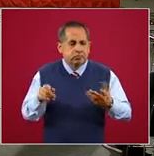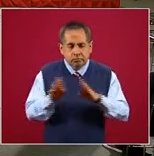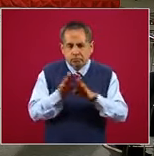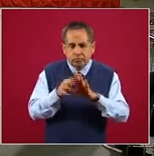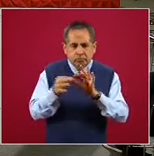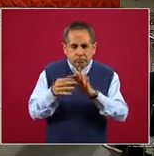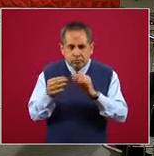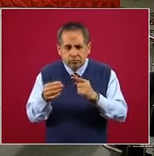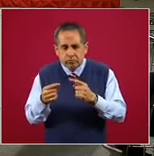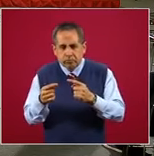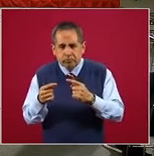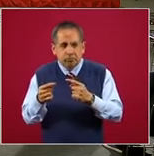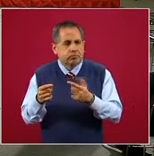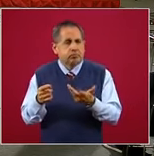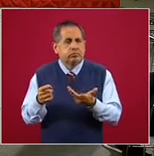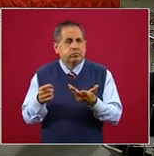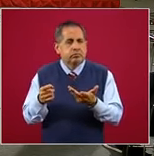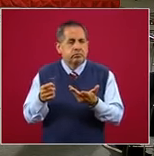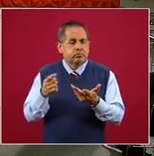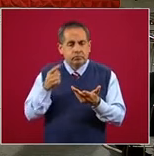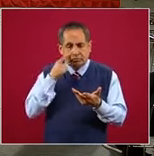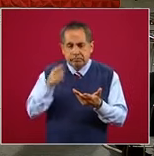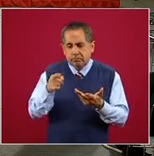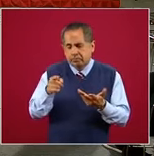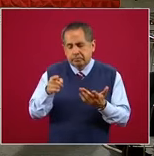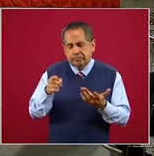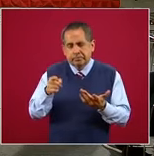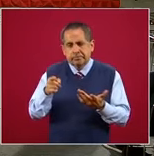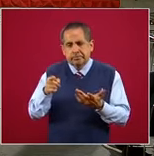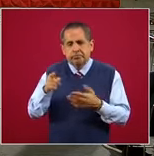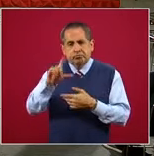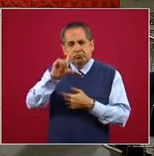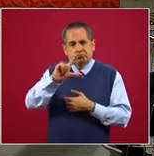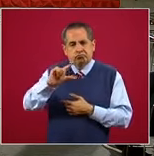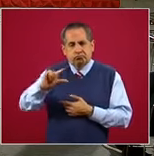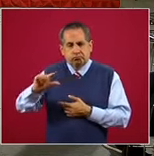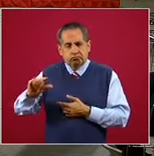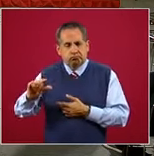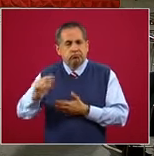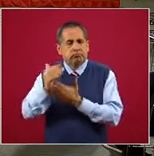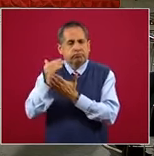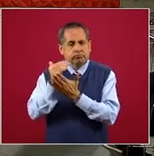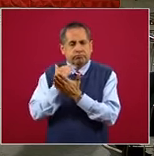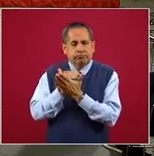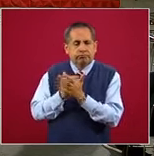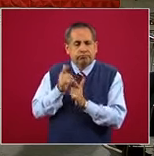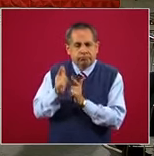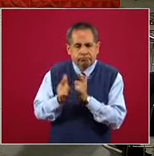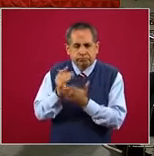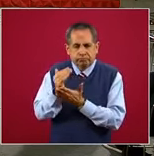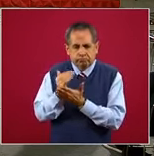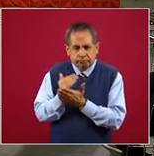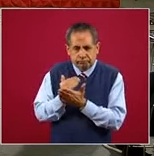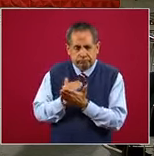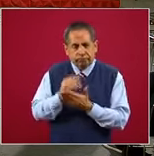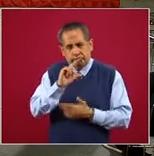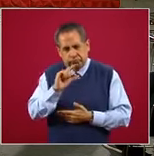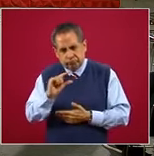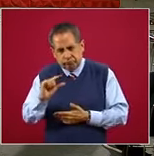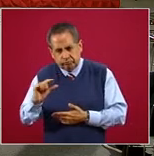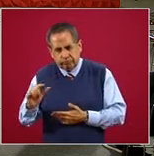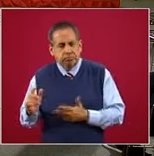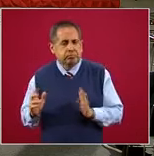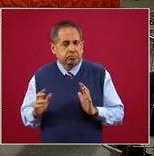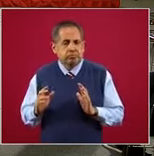tendencia exponencial es hacia la baja y cómo la desaceleración permite que el cambio en las últimas 24 horas